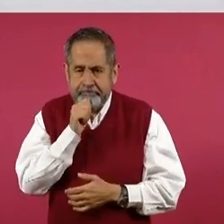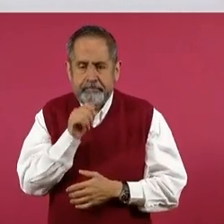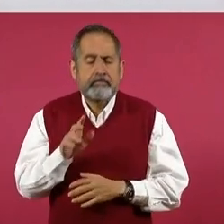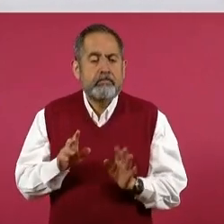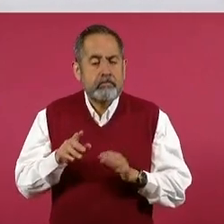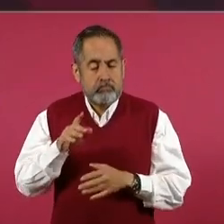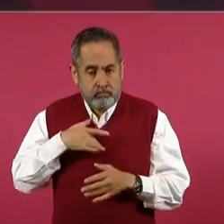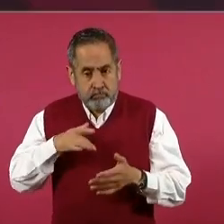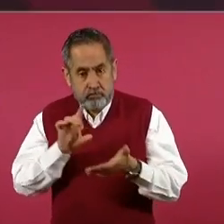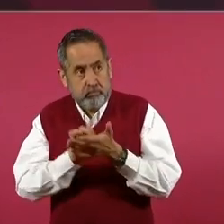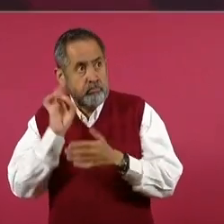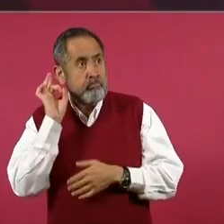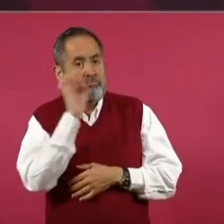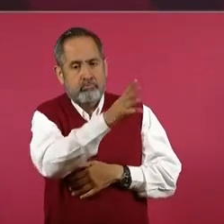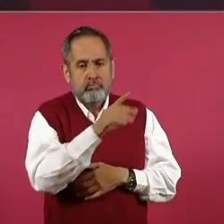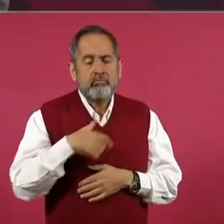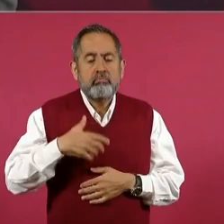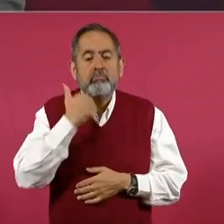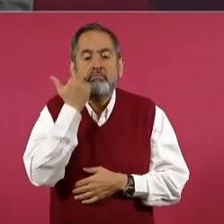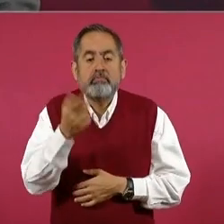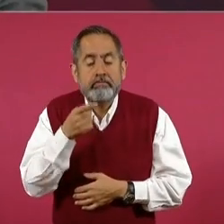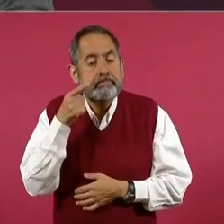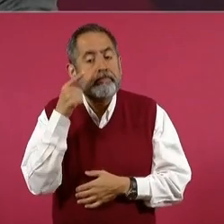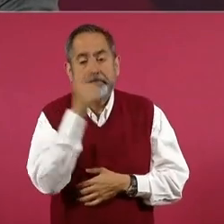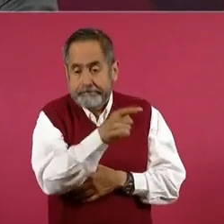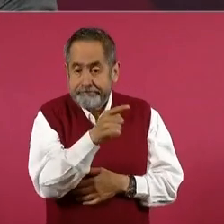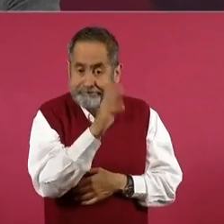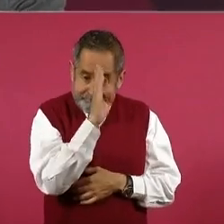se la voy a enviar y quiero que él